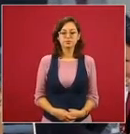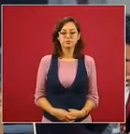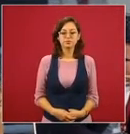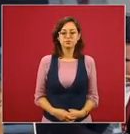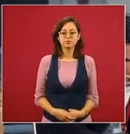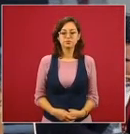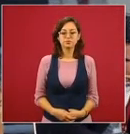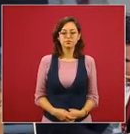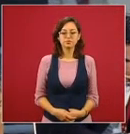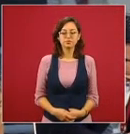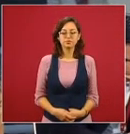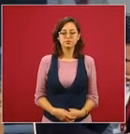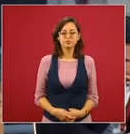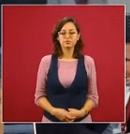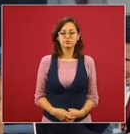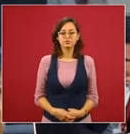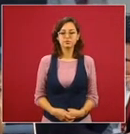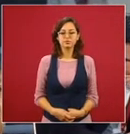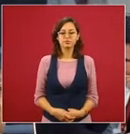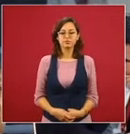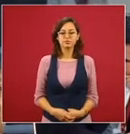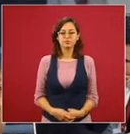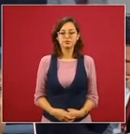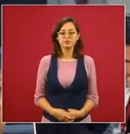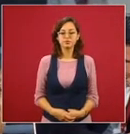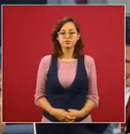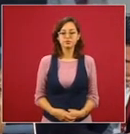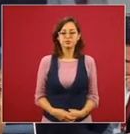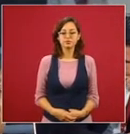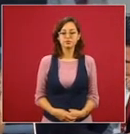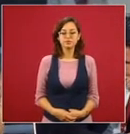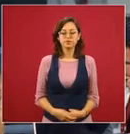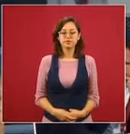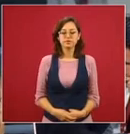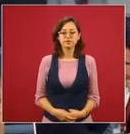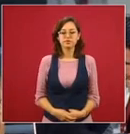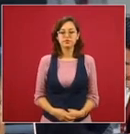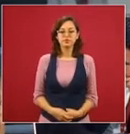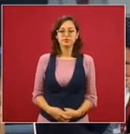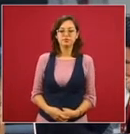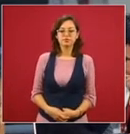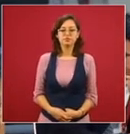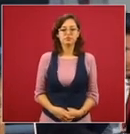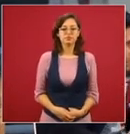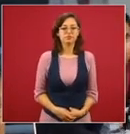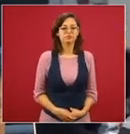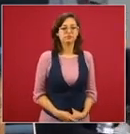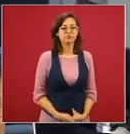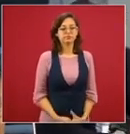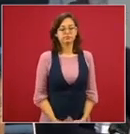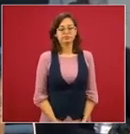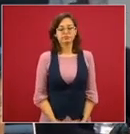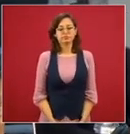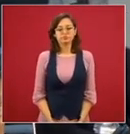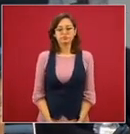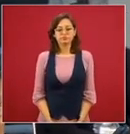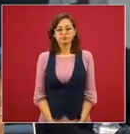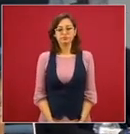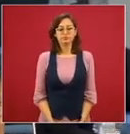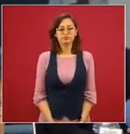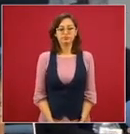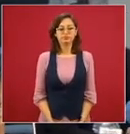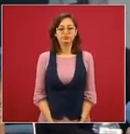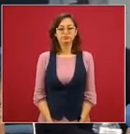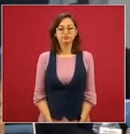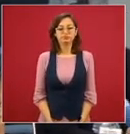Quiero preguntarle primero su opinión sobre este carpetazo que le dieron a esas investigaciones y también si esto sostiene